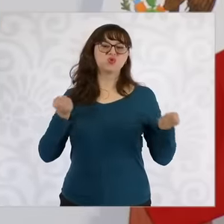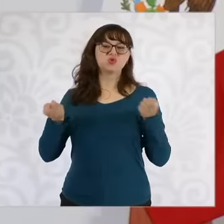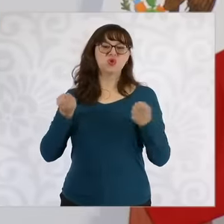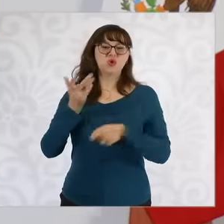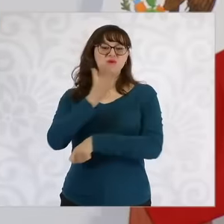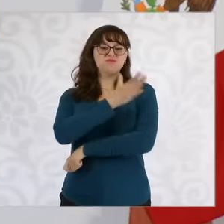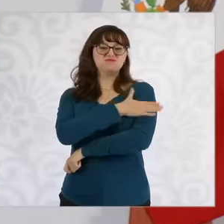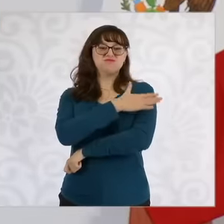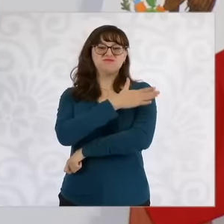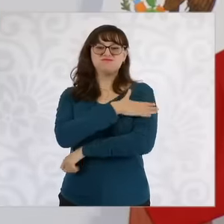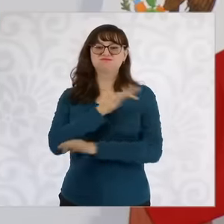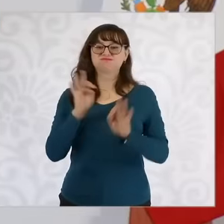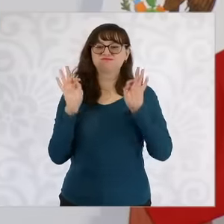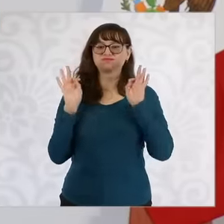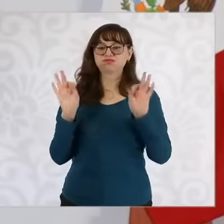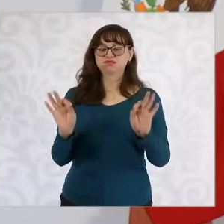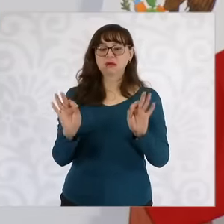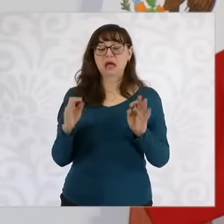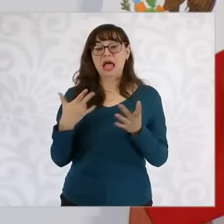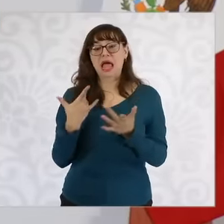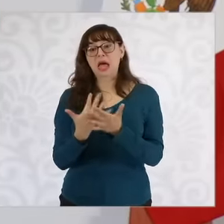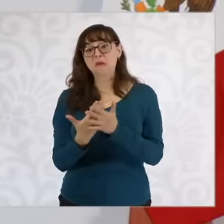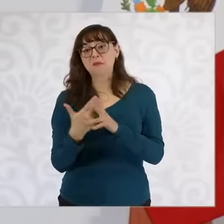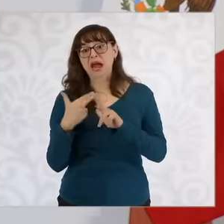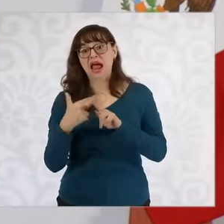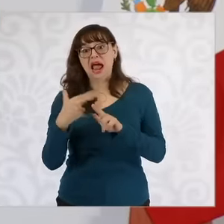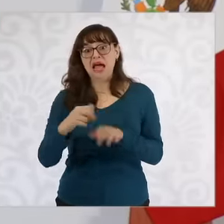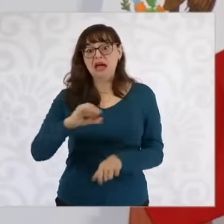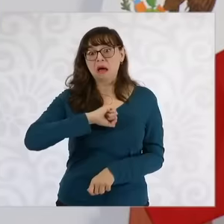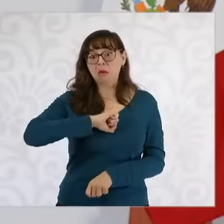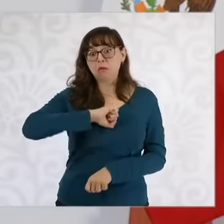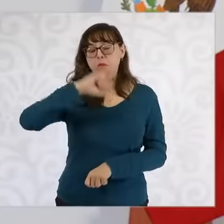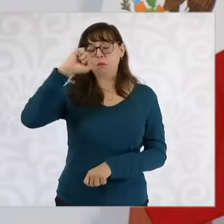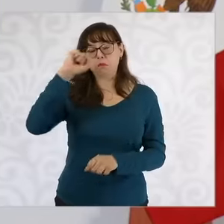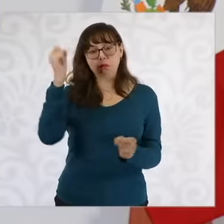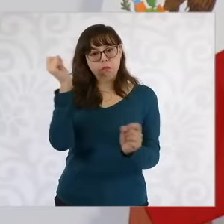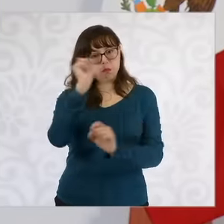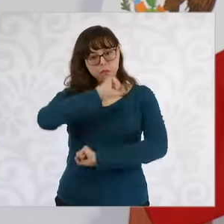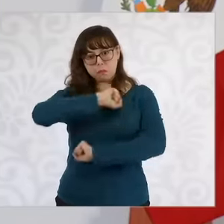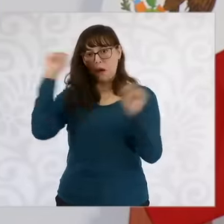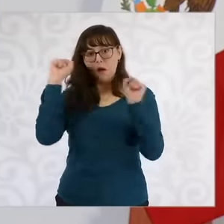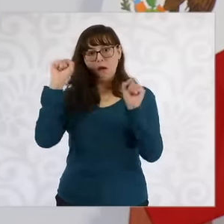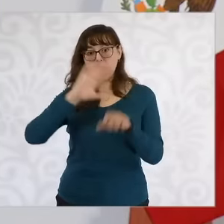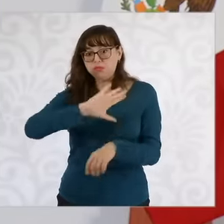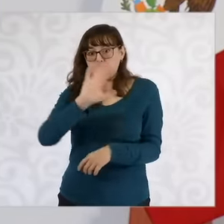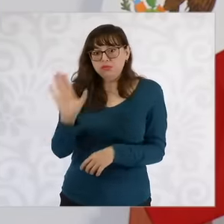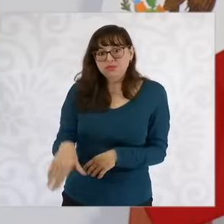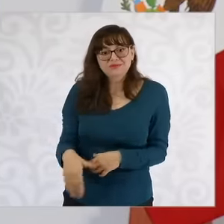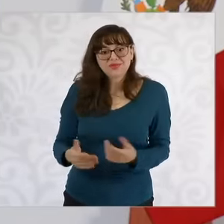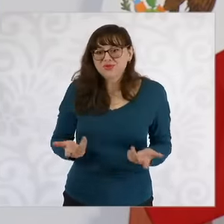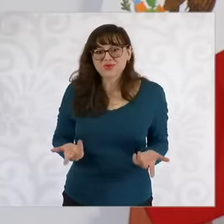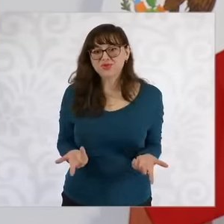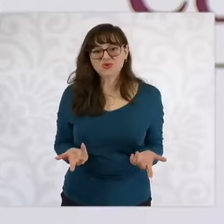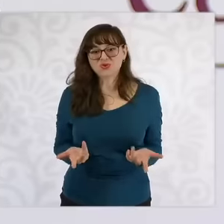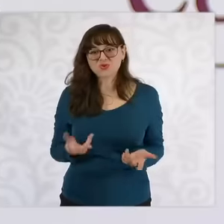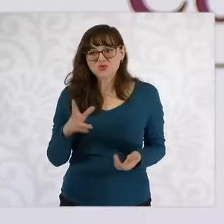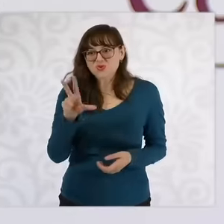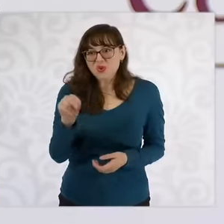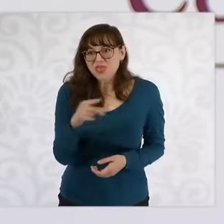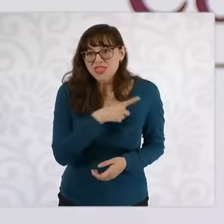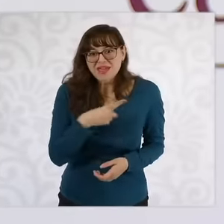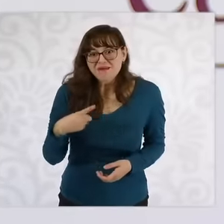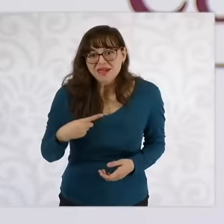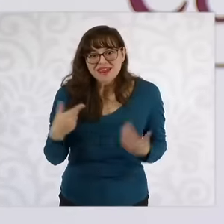hipertensión arterial no tiene por qué fallecer de una enfermedad cardíaca. Fallecen porque